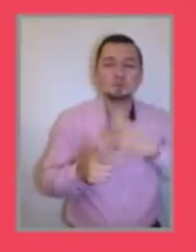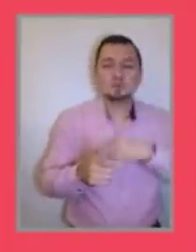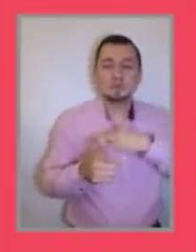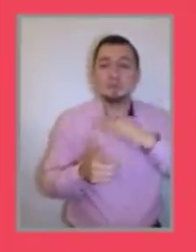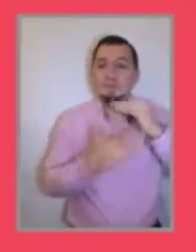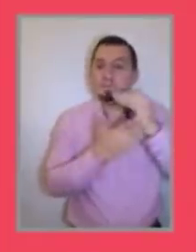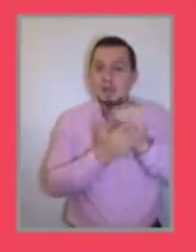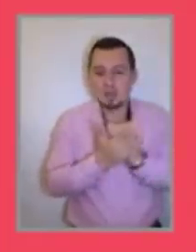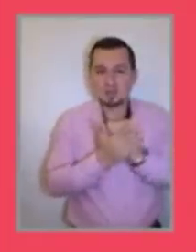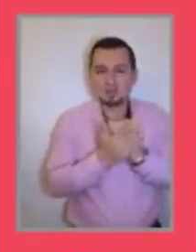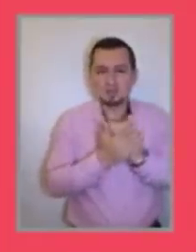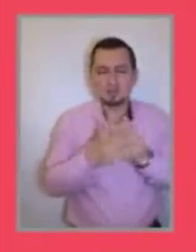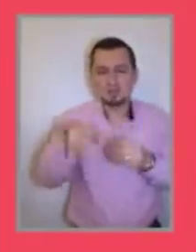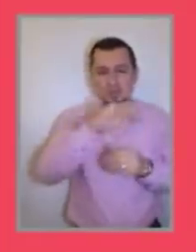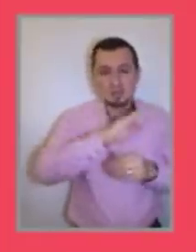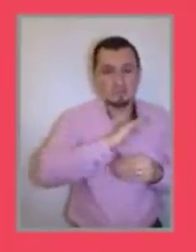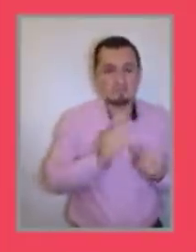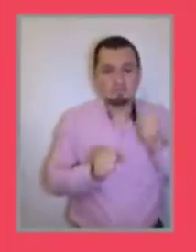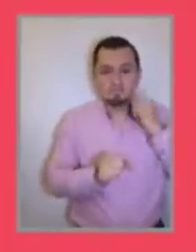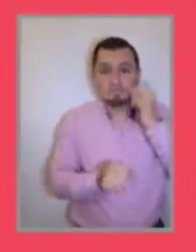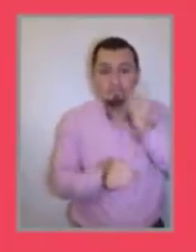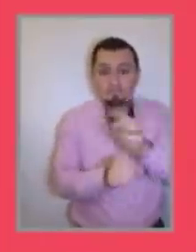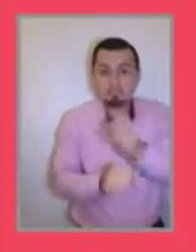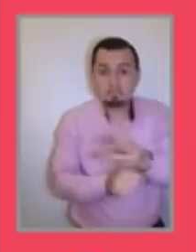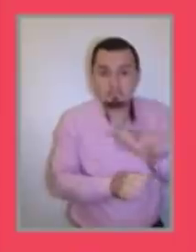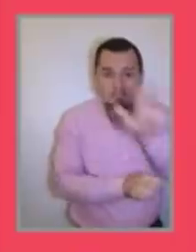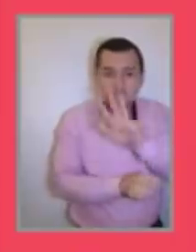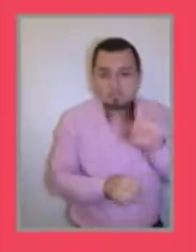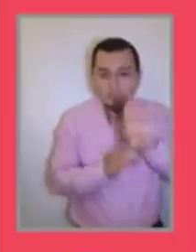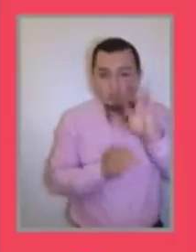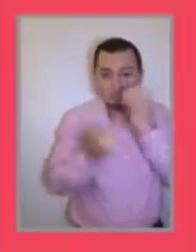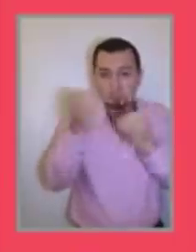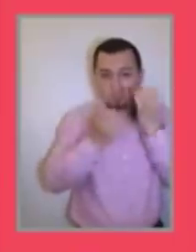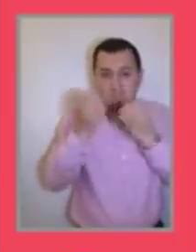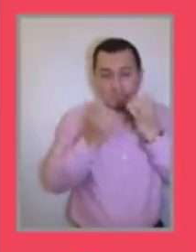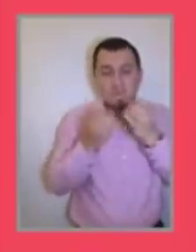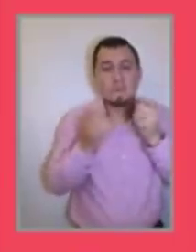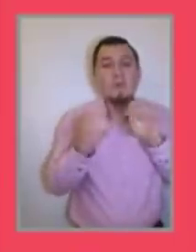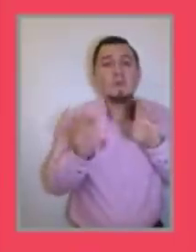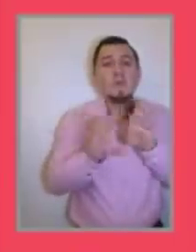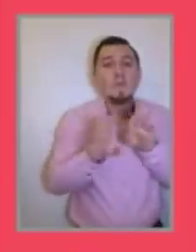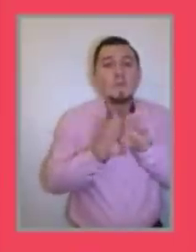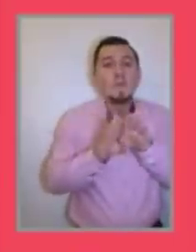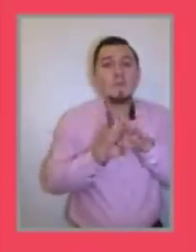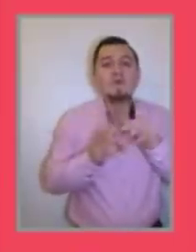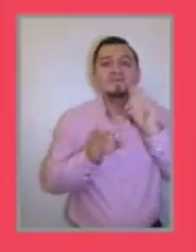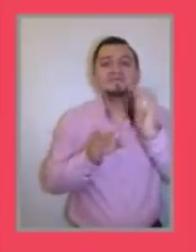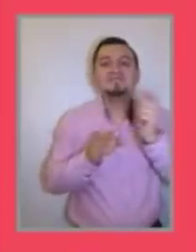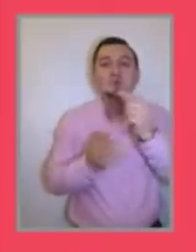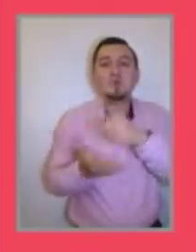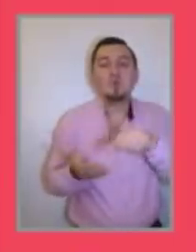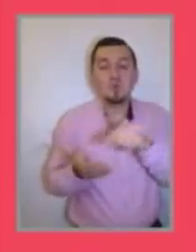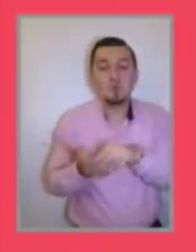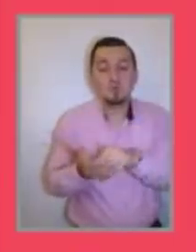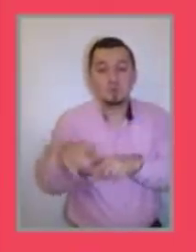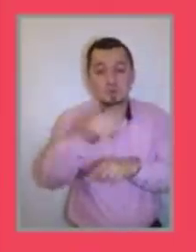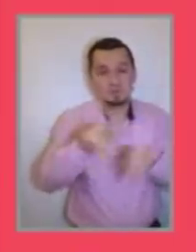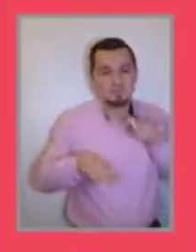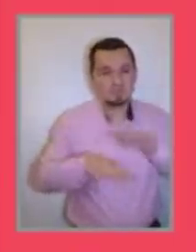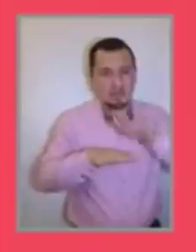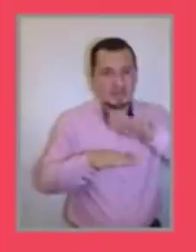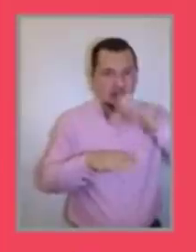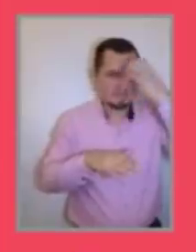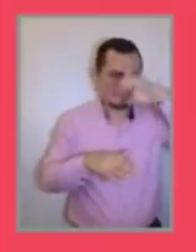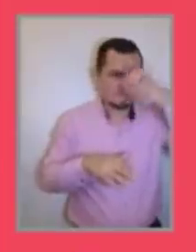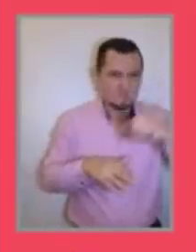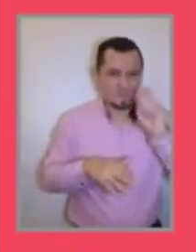Tenemos que cuidar la afección en edades más tempranas con personas con menor número de comorbilidad. Tenemos mayor experiencia ya en el